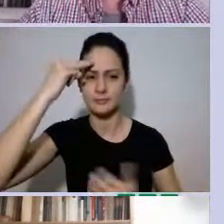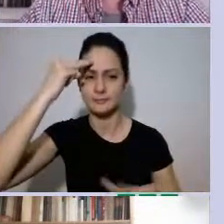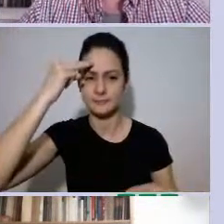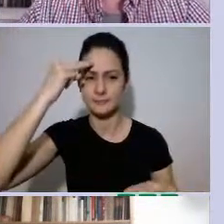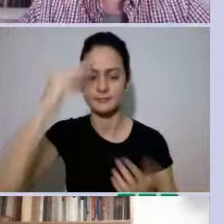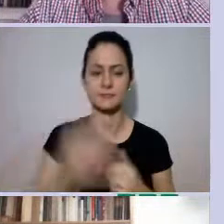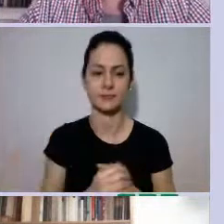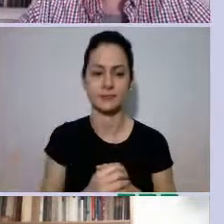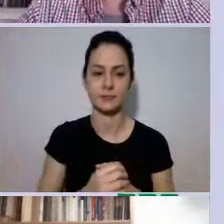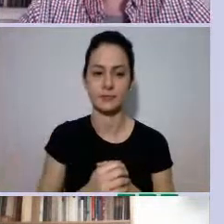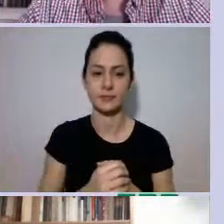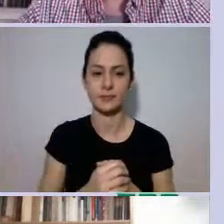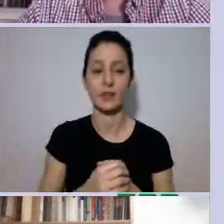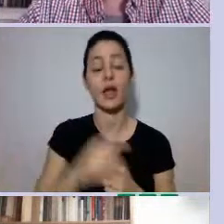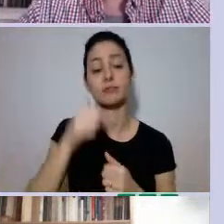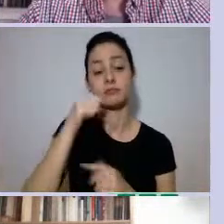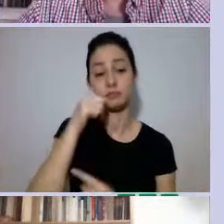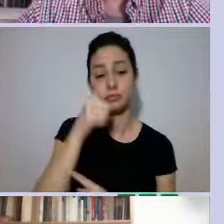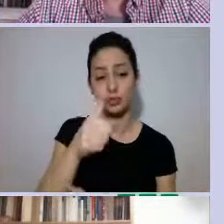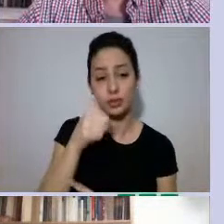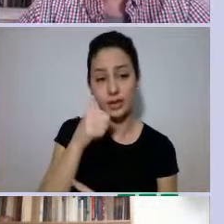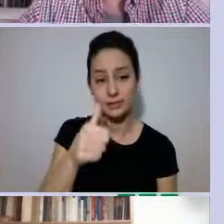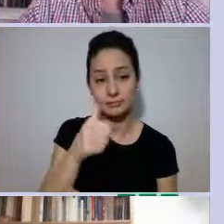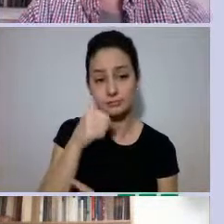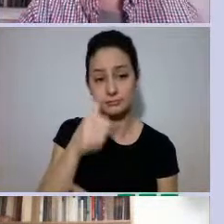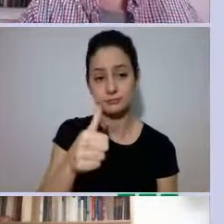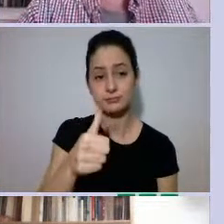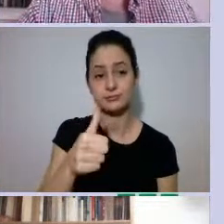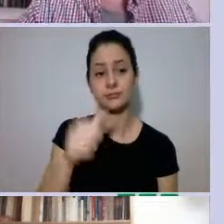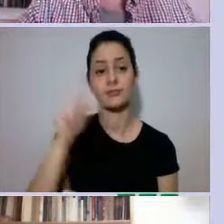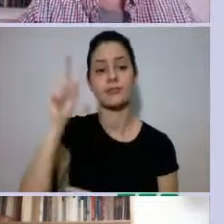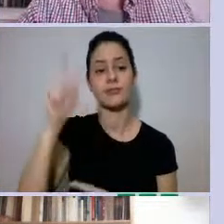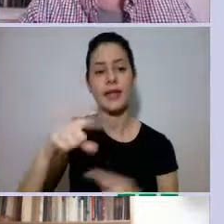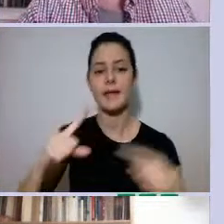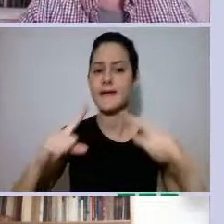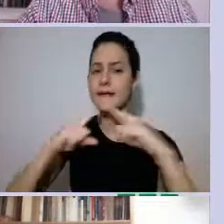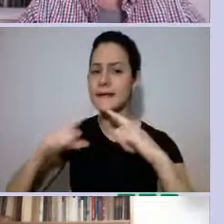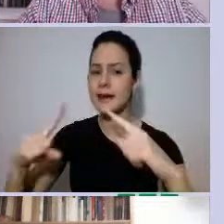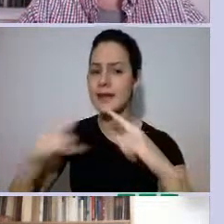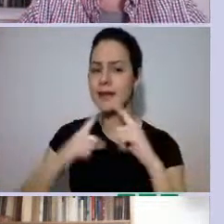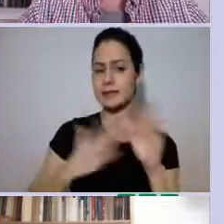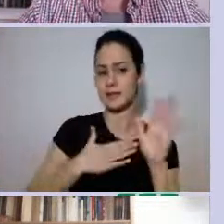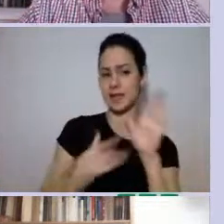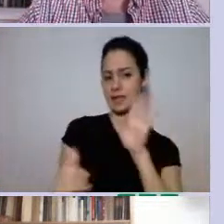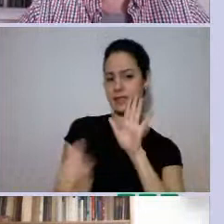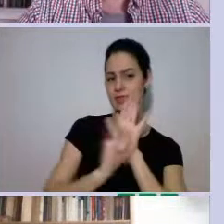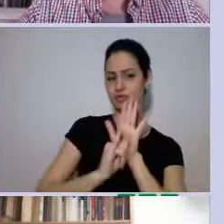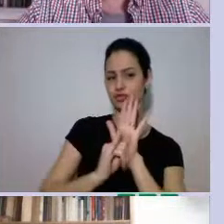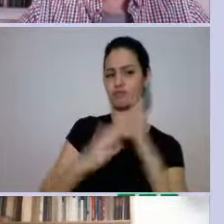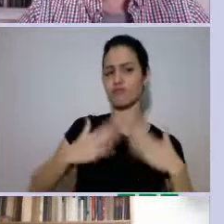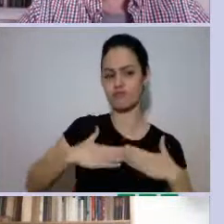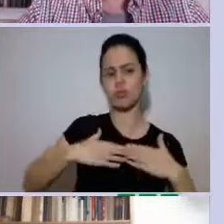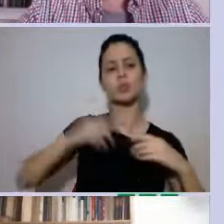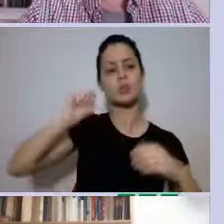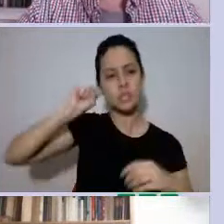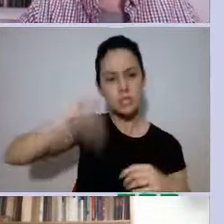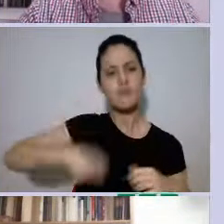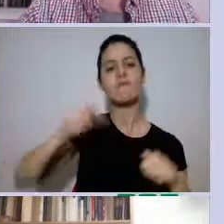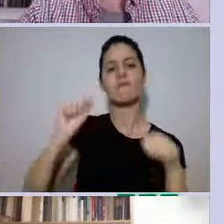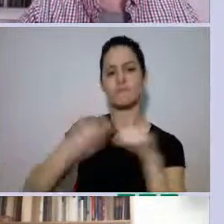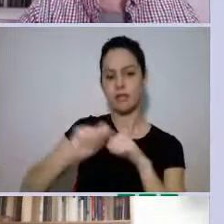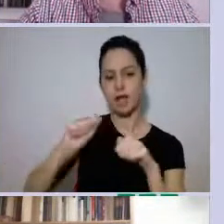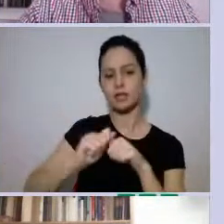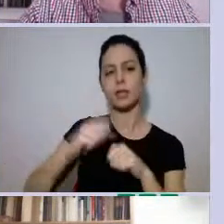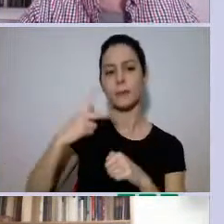La agrupación como mujeres, hay que decirlo, las reivindica su identidad como pulqueras y expone al mismo tiempo